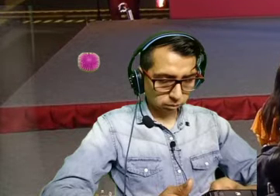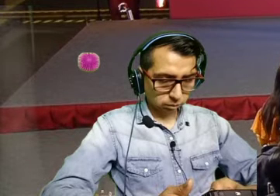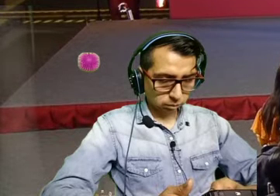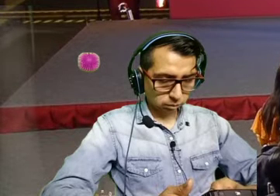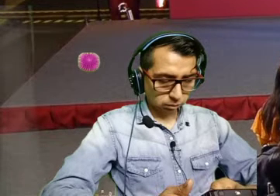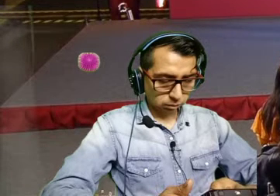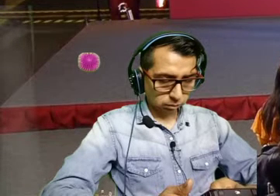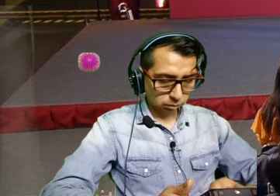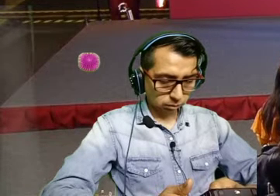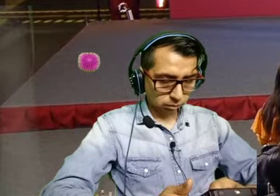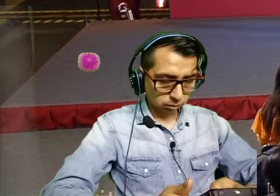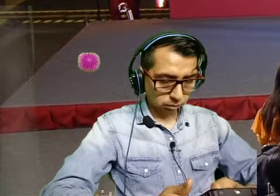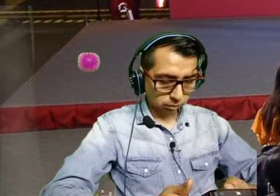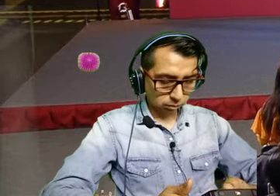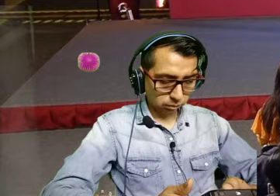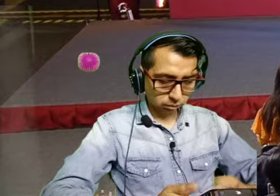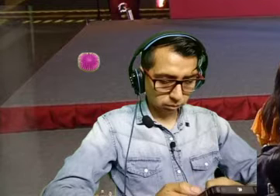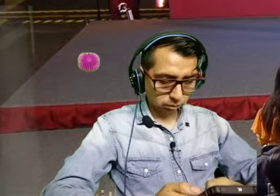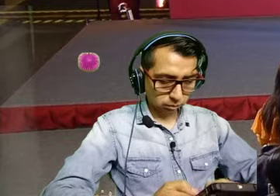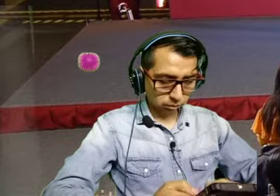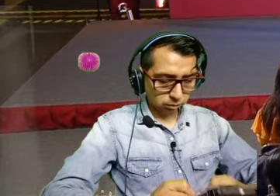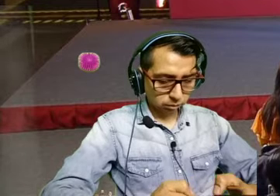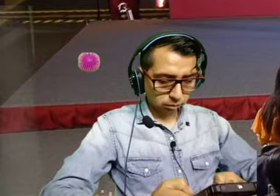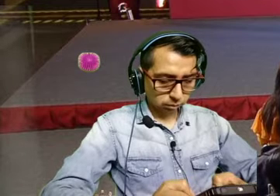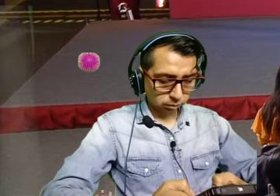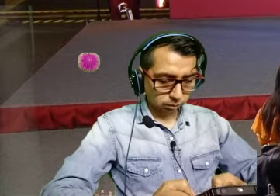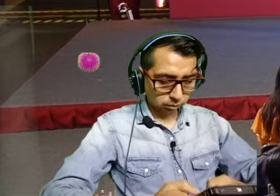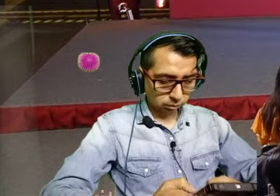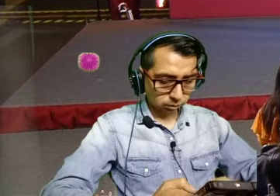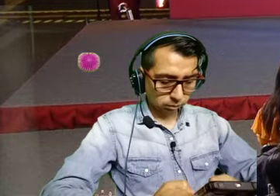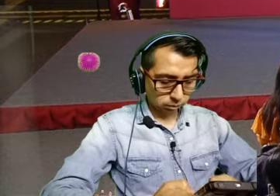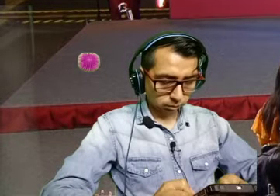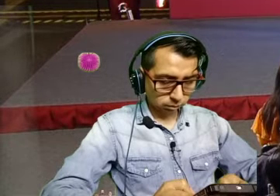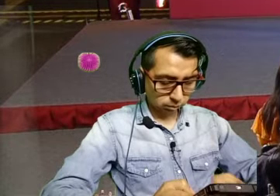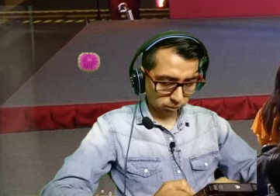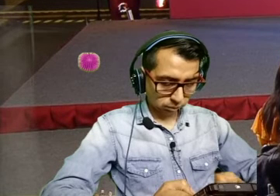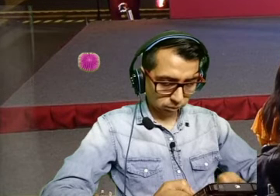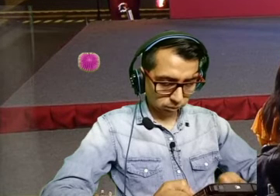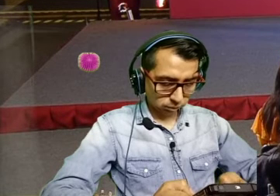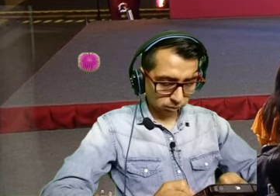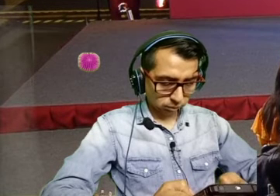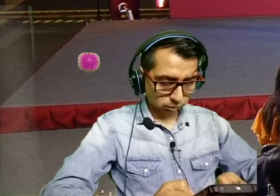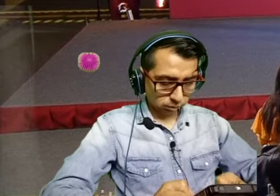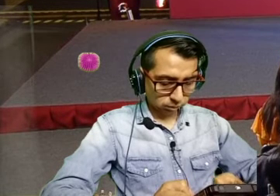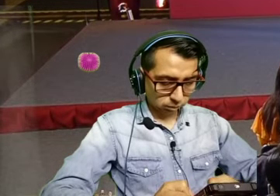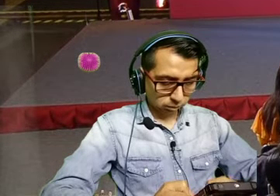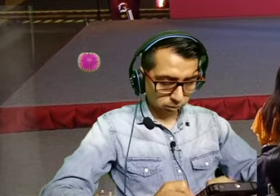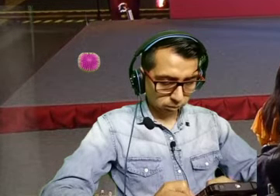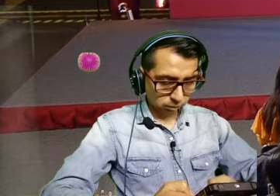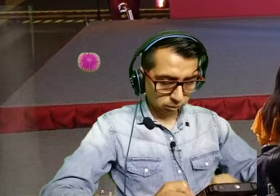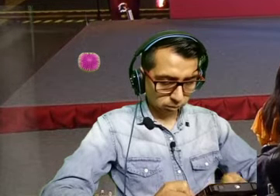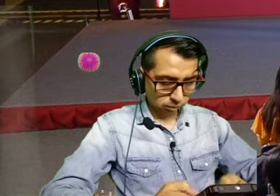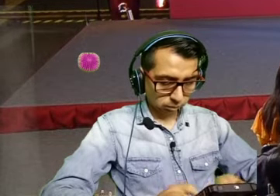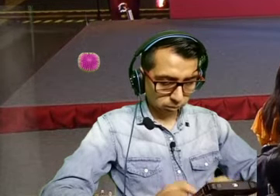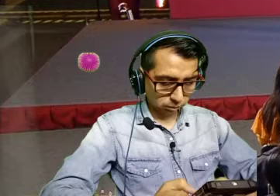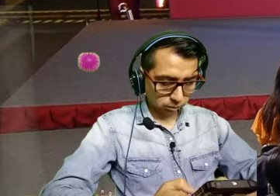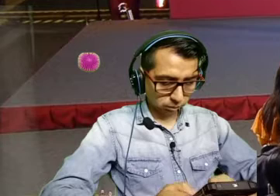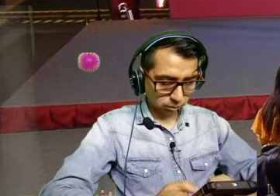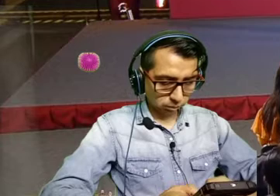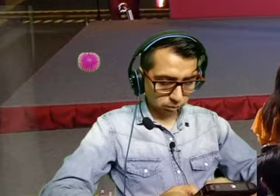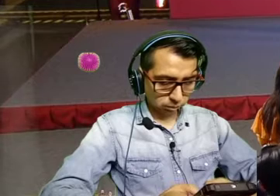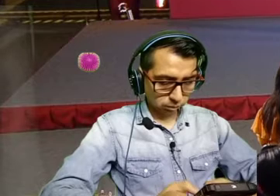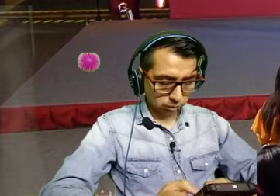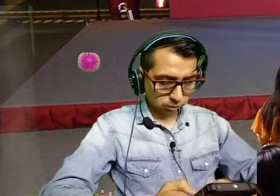en qué estados empezamos a ver más o menos carga de enfermedad, porque además va a estar actualizando aquellos estados que